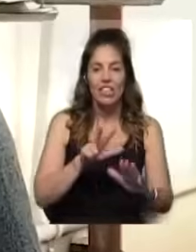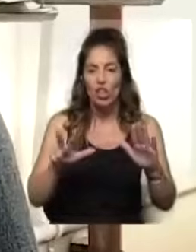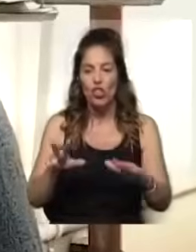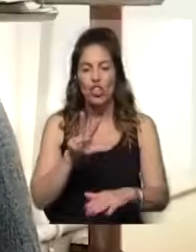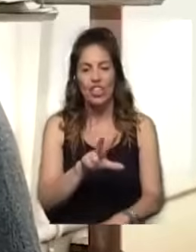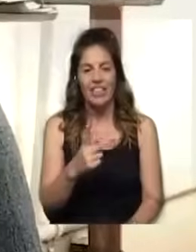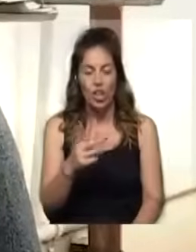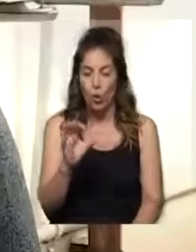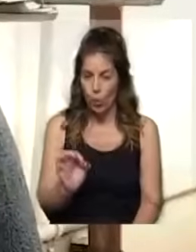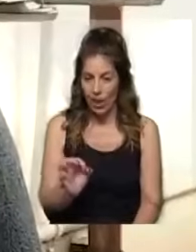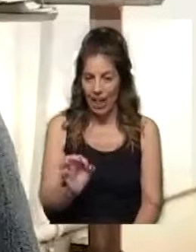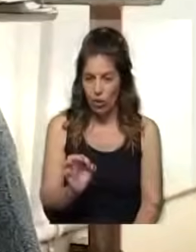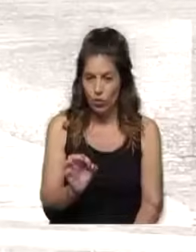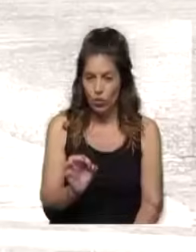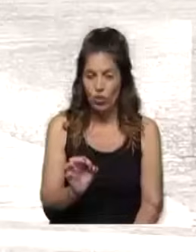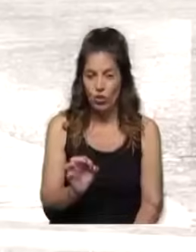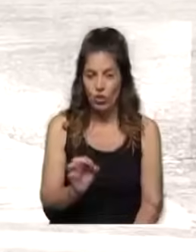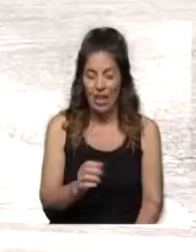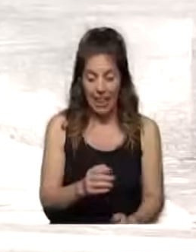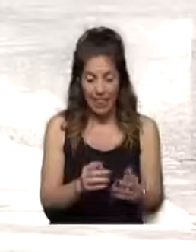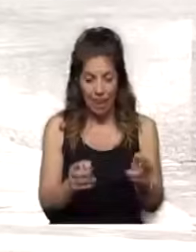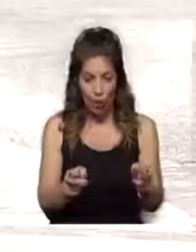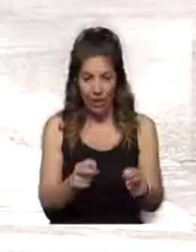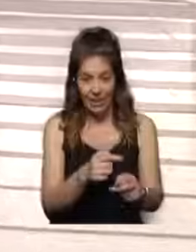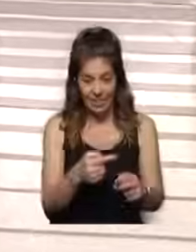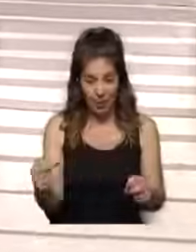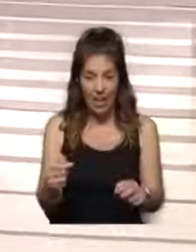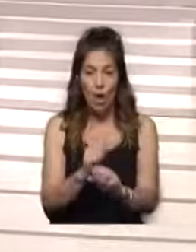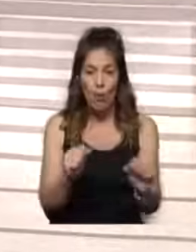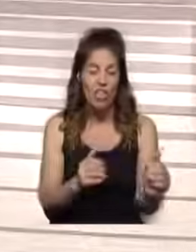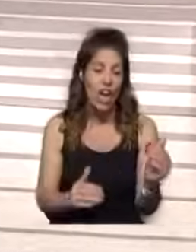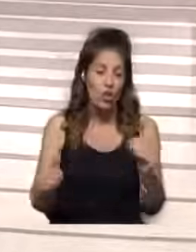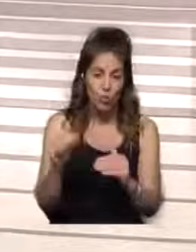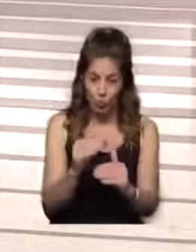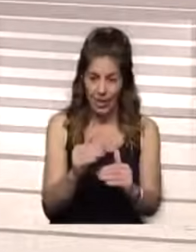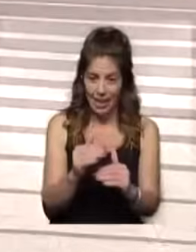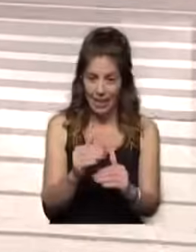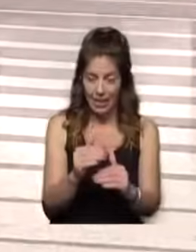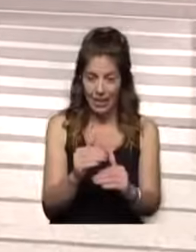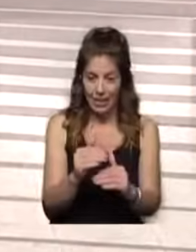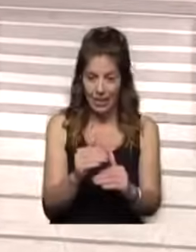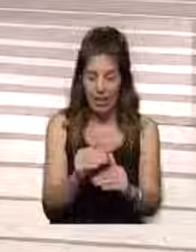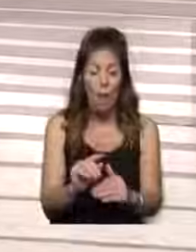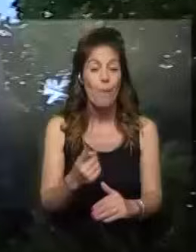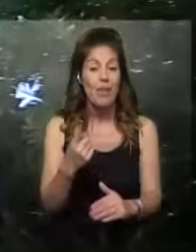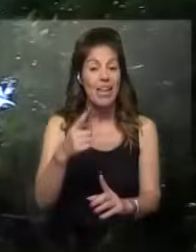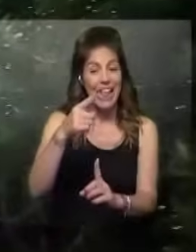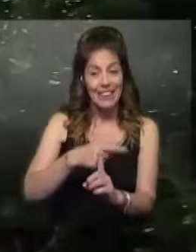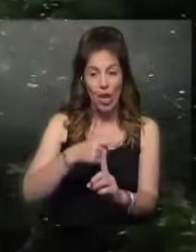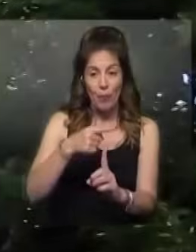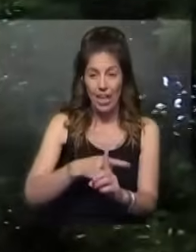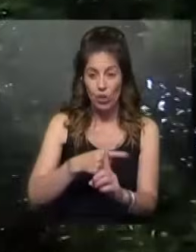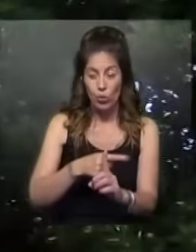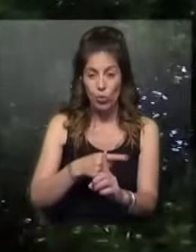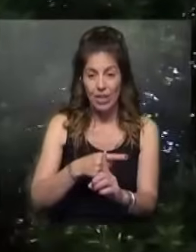31 grad Incluso en el transcurrir de la semana pudiera llegar a superar este umbral es decir que son las primeras temperaturas o